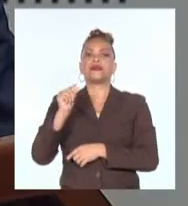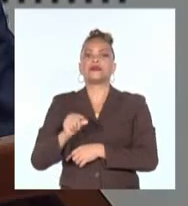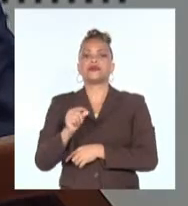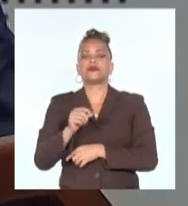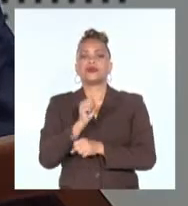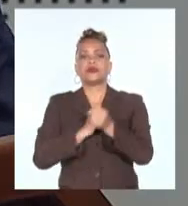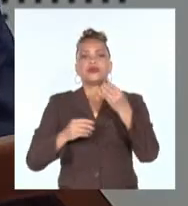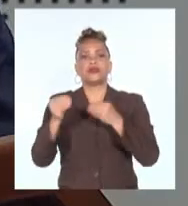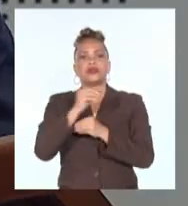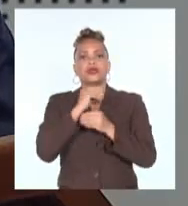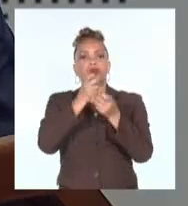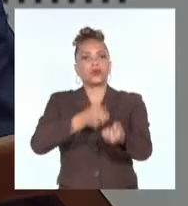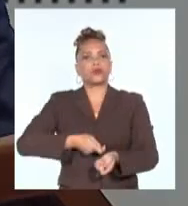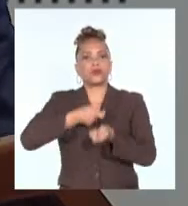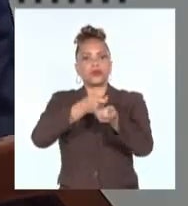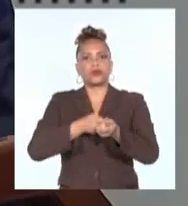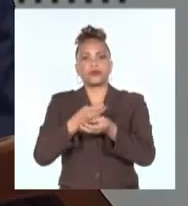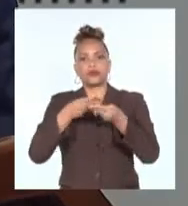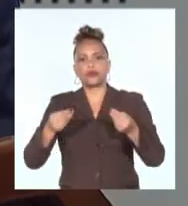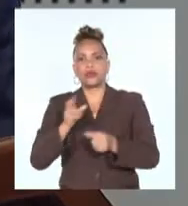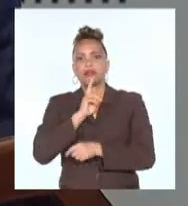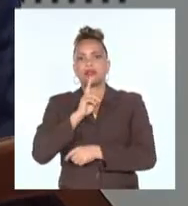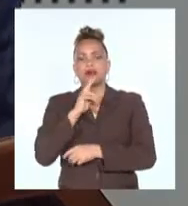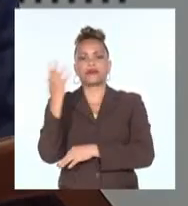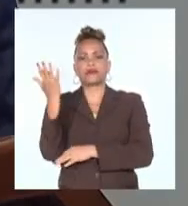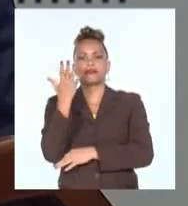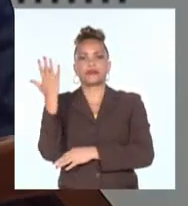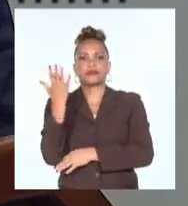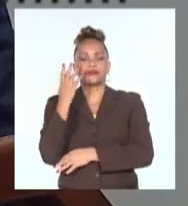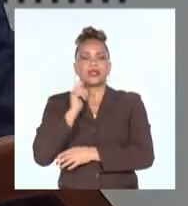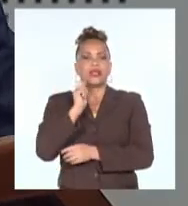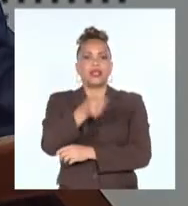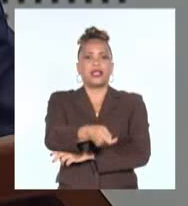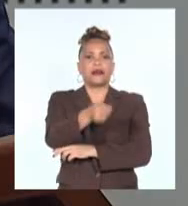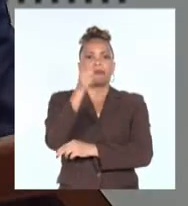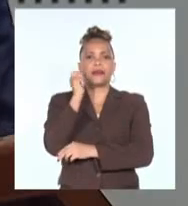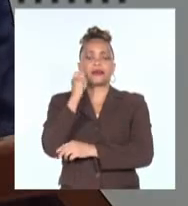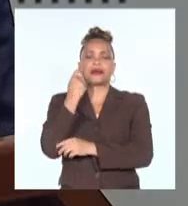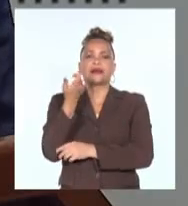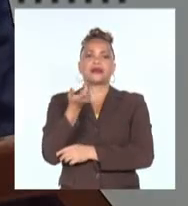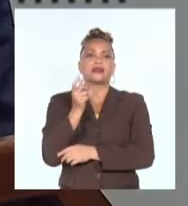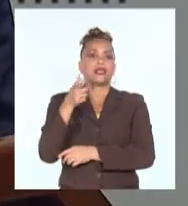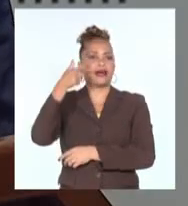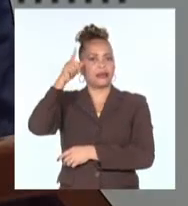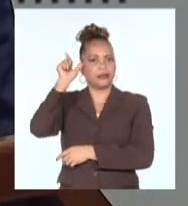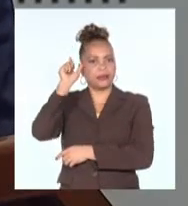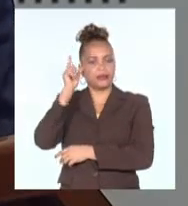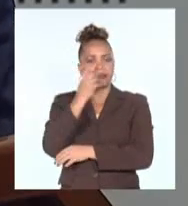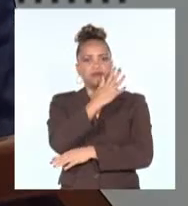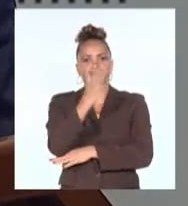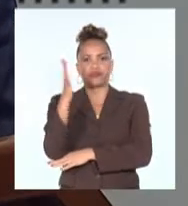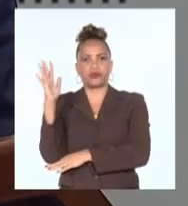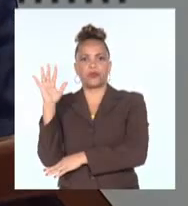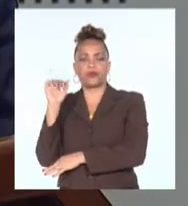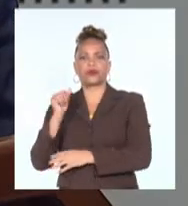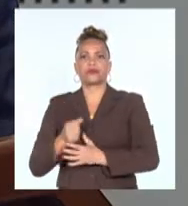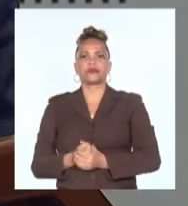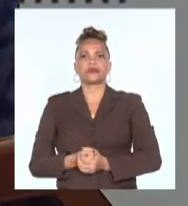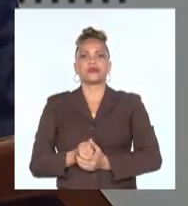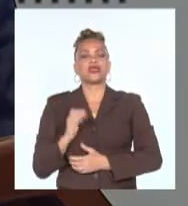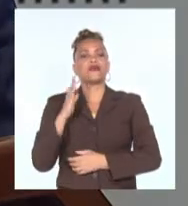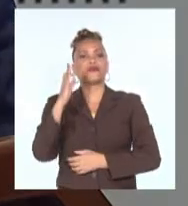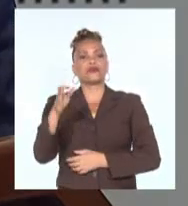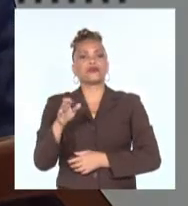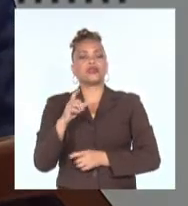alimentaria, los cultivos, el suelo, el agua, el clima, la pesca, la ganadería y los bosques. el futuro prometedor de las tecnologías